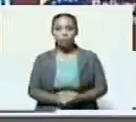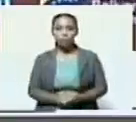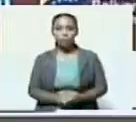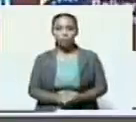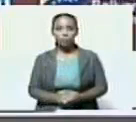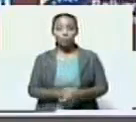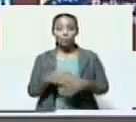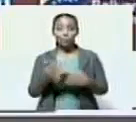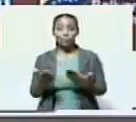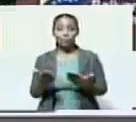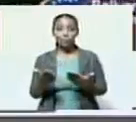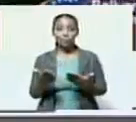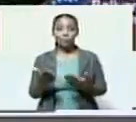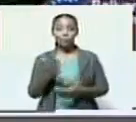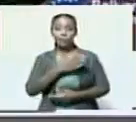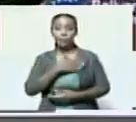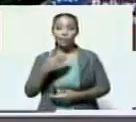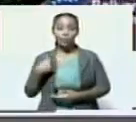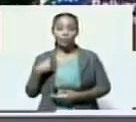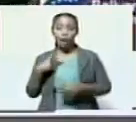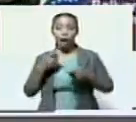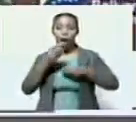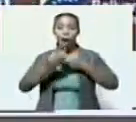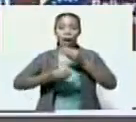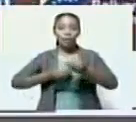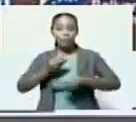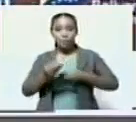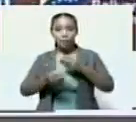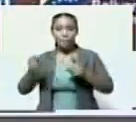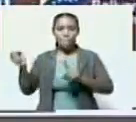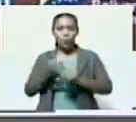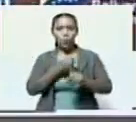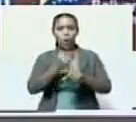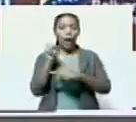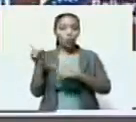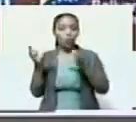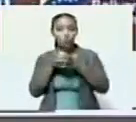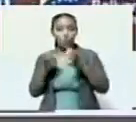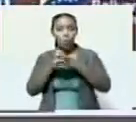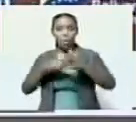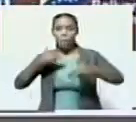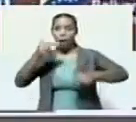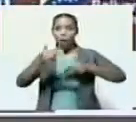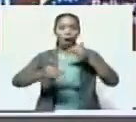que pretendió ser azotada por estos grupos criminales,